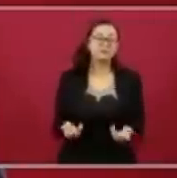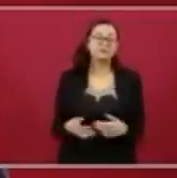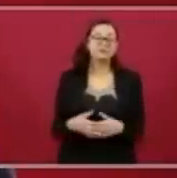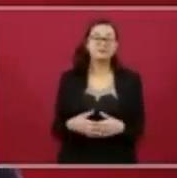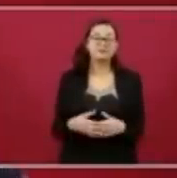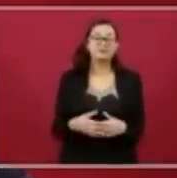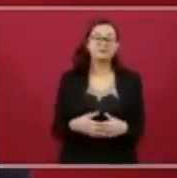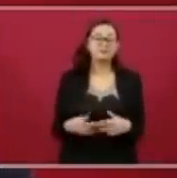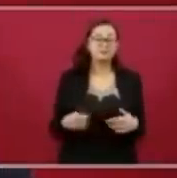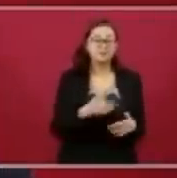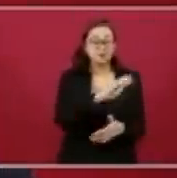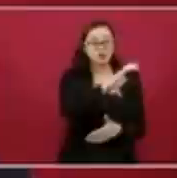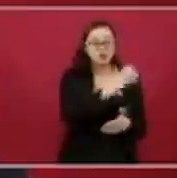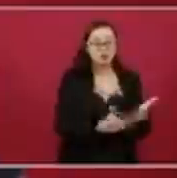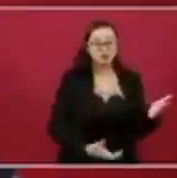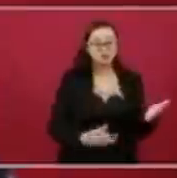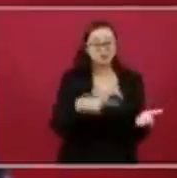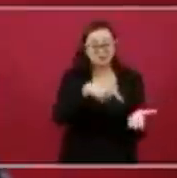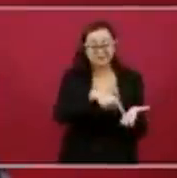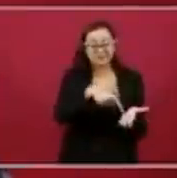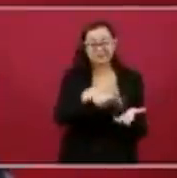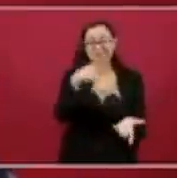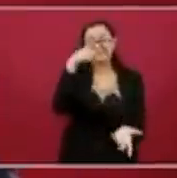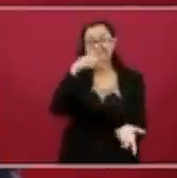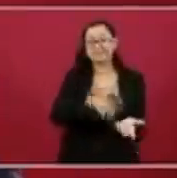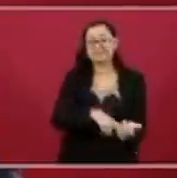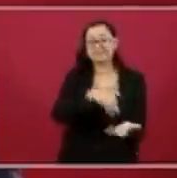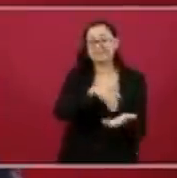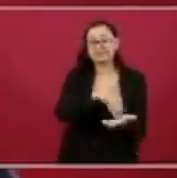por contratos en donde se establece